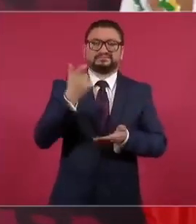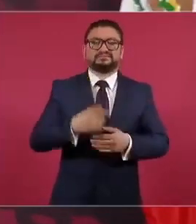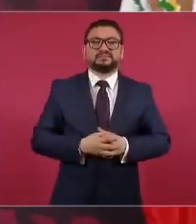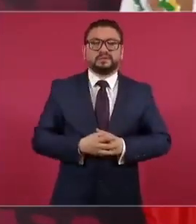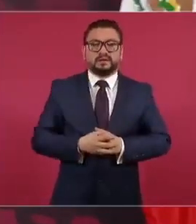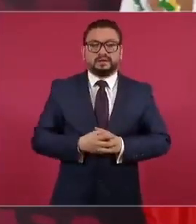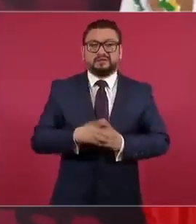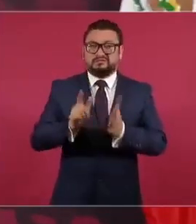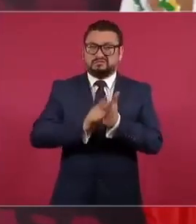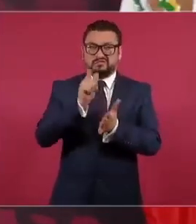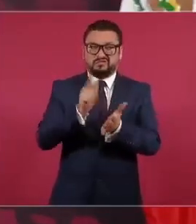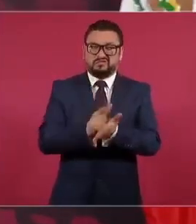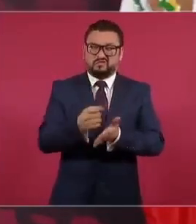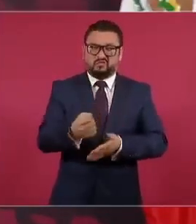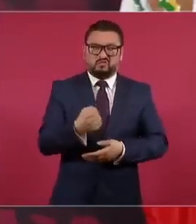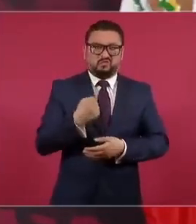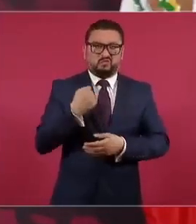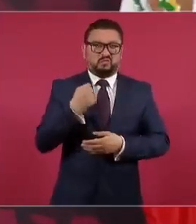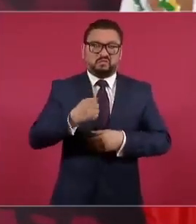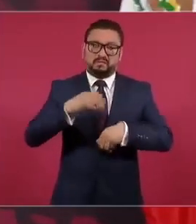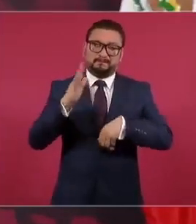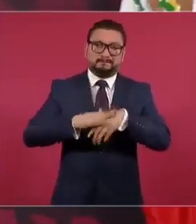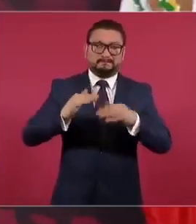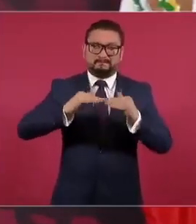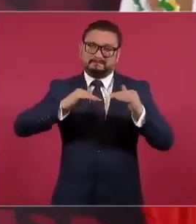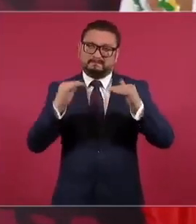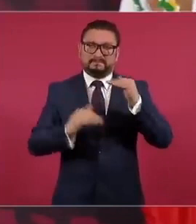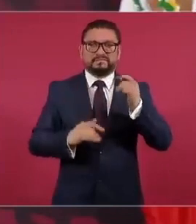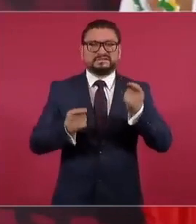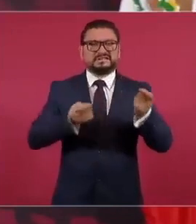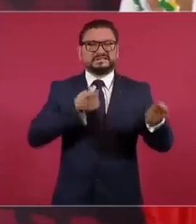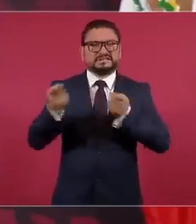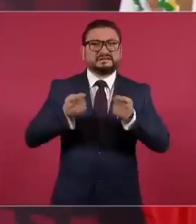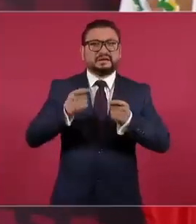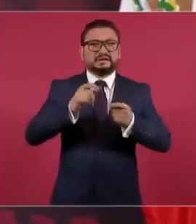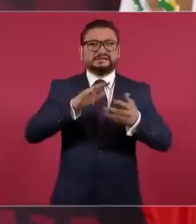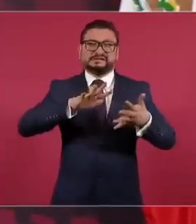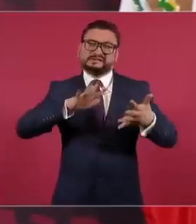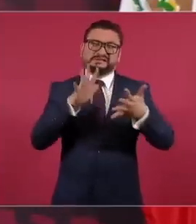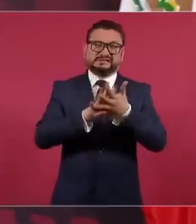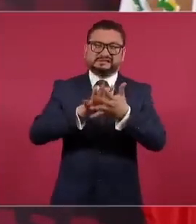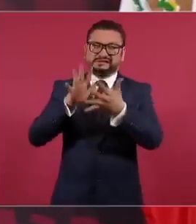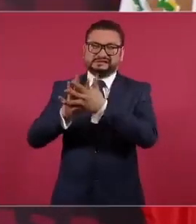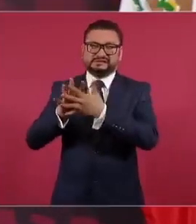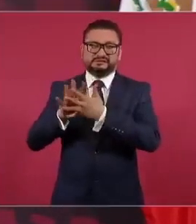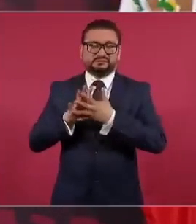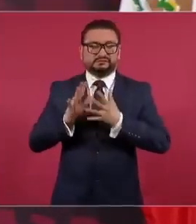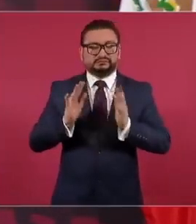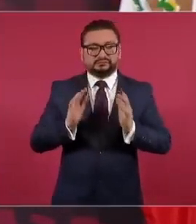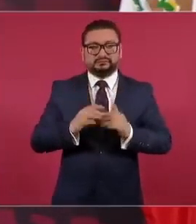Y leyes más severas, y cárceles,